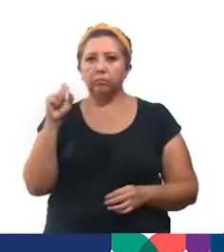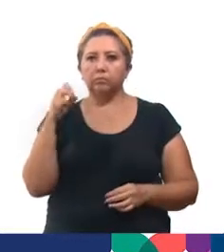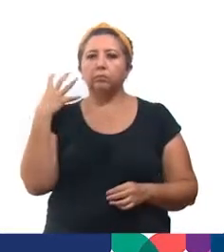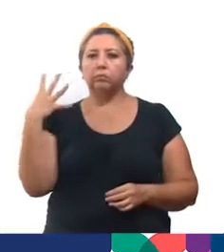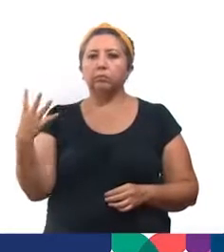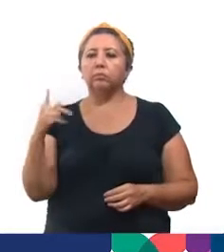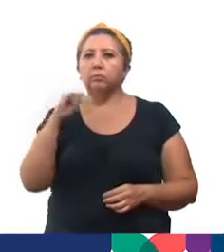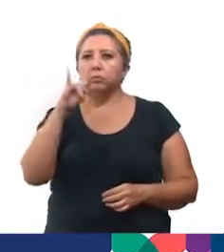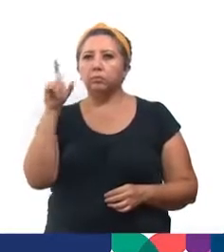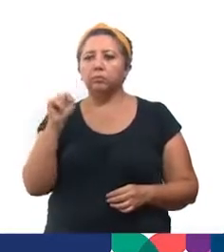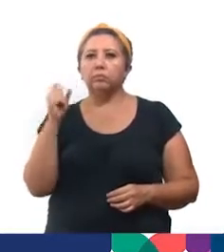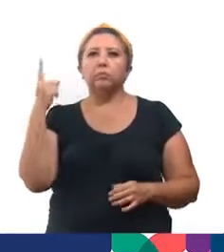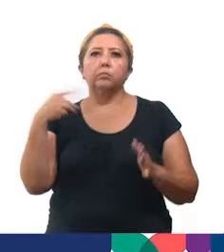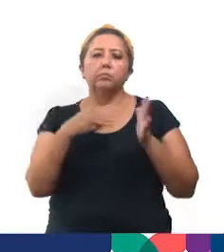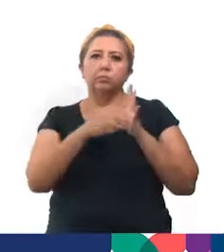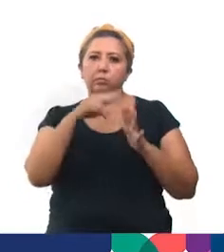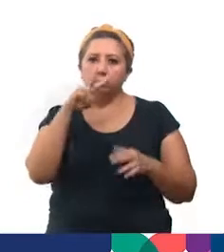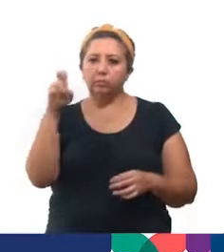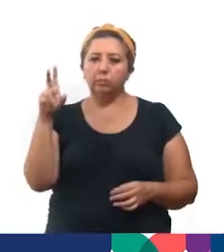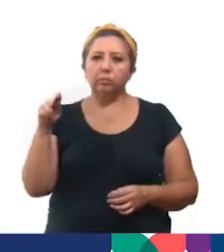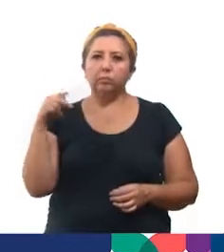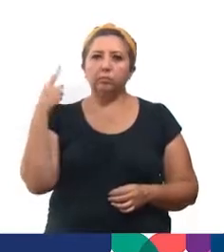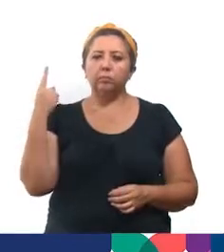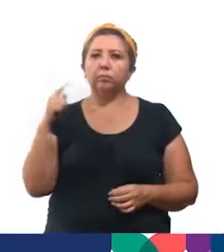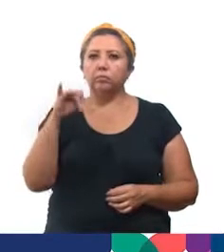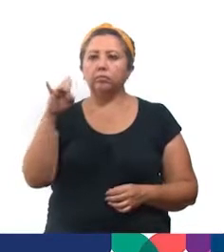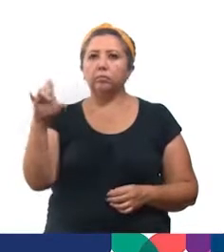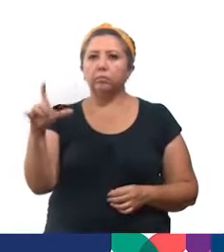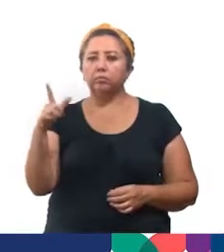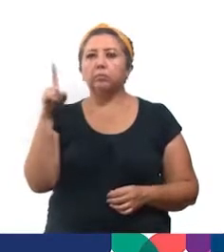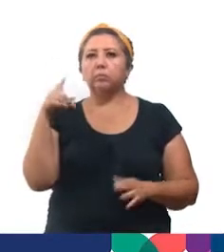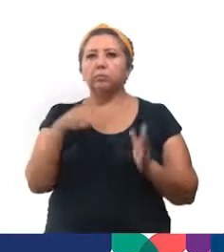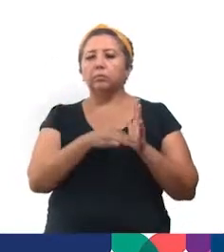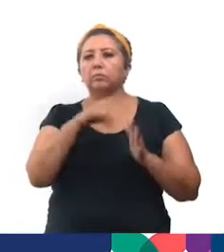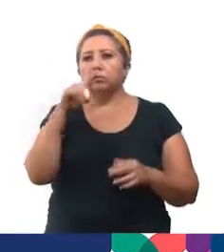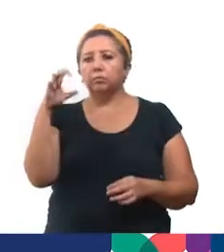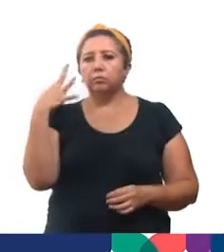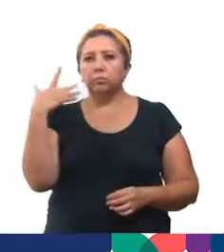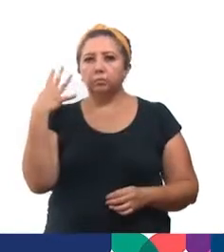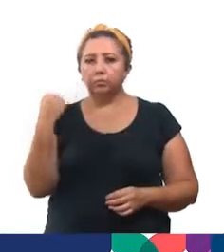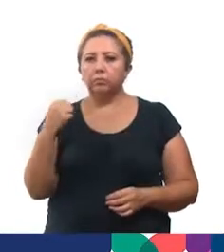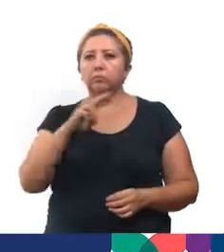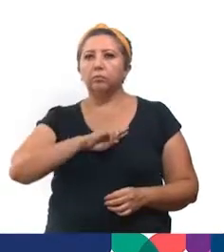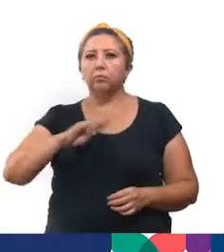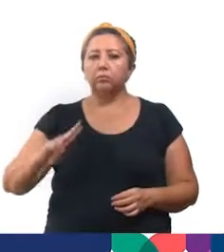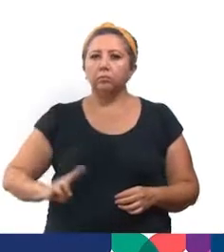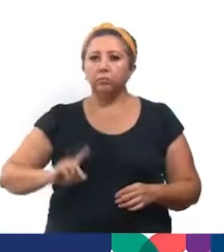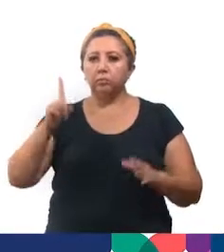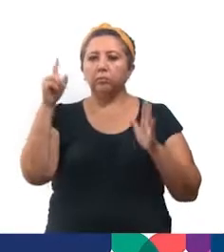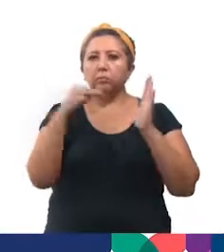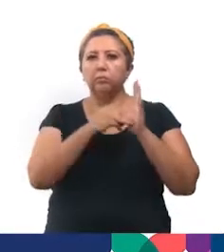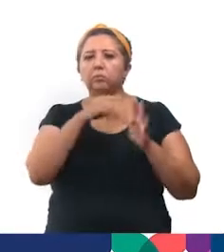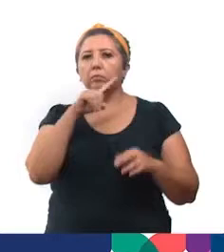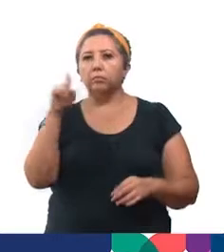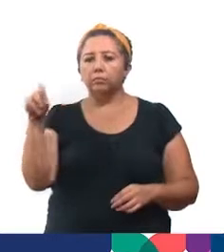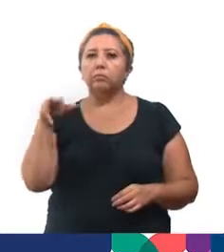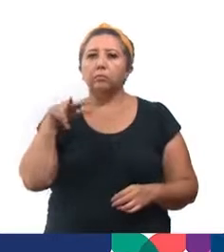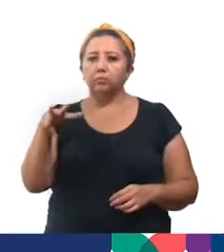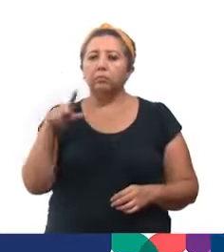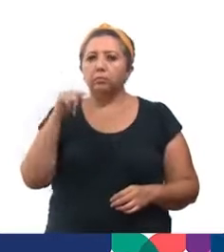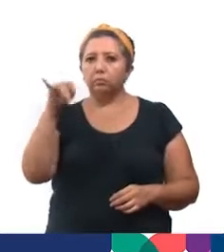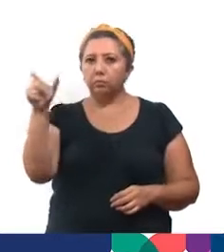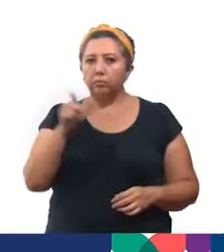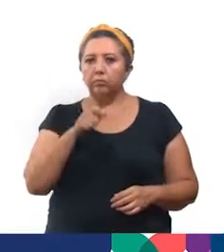1.324, Tizimín 1.281, Ticul 1.159, Umán 1.118,